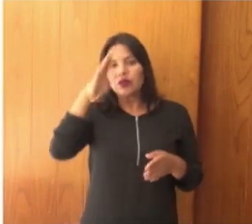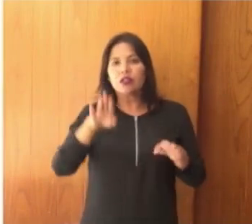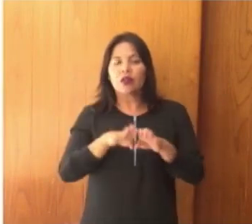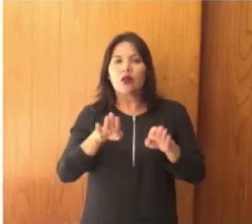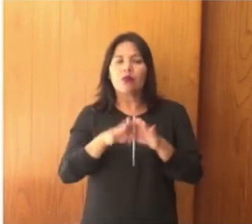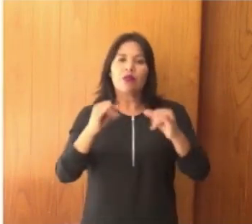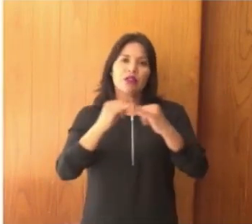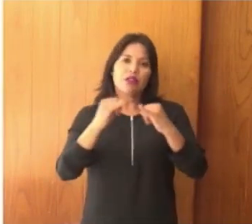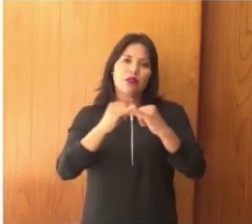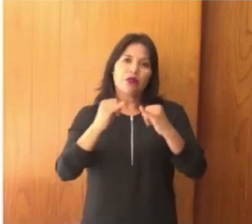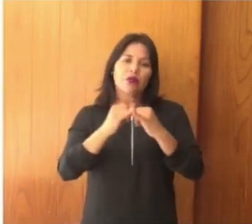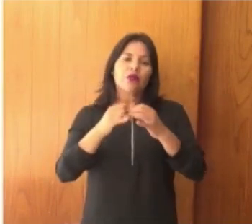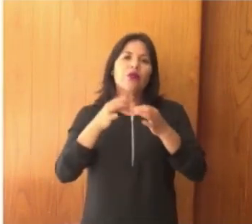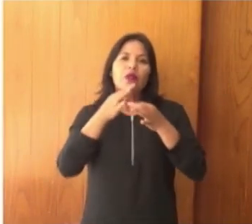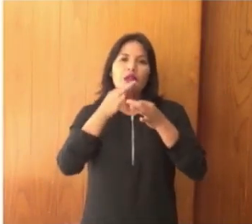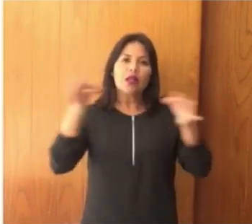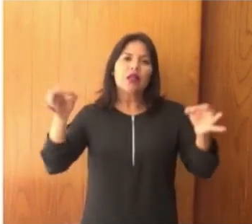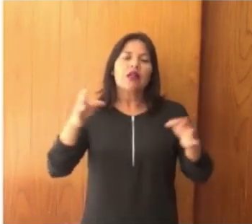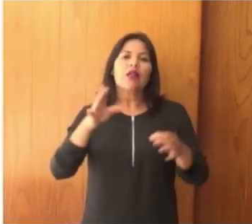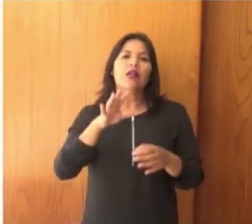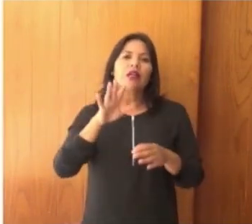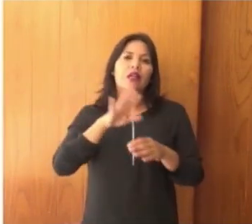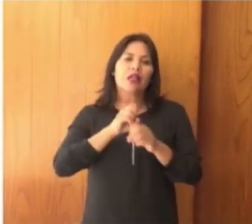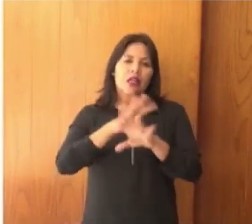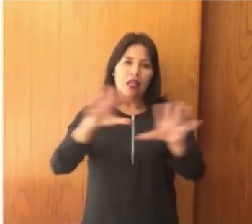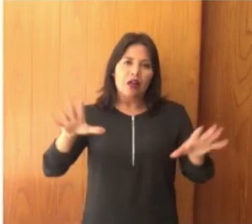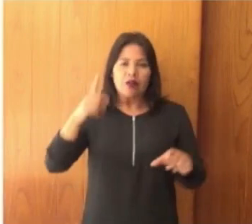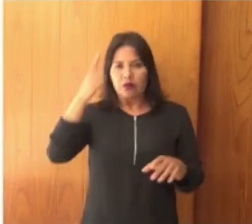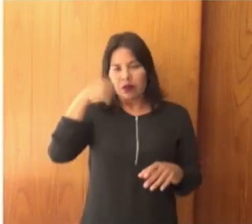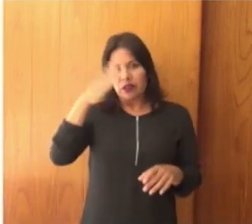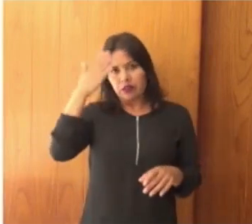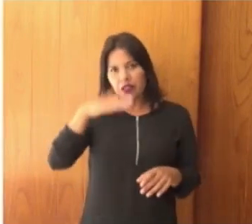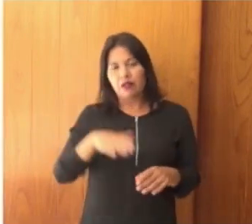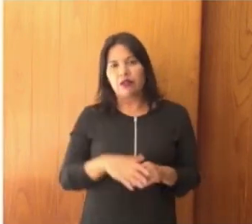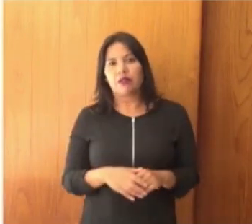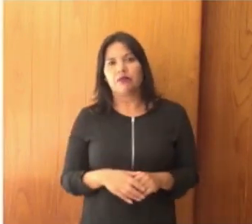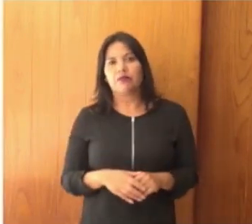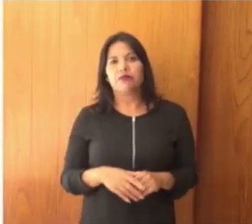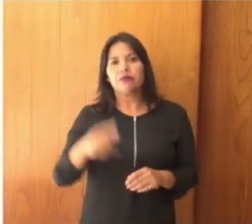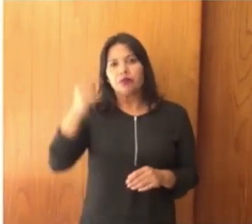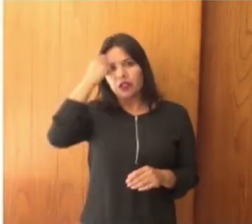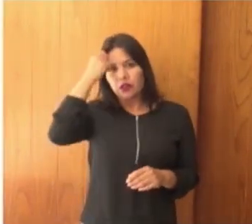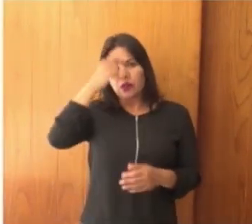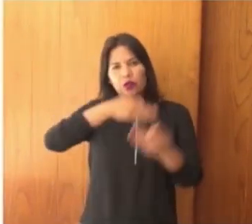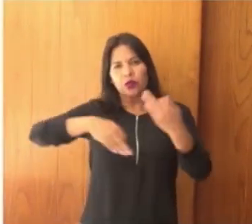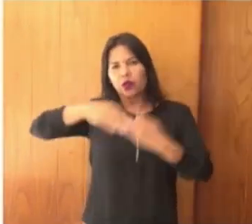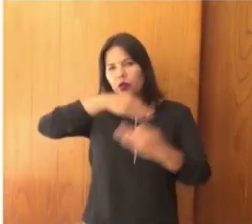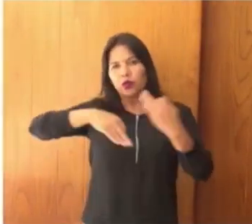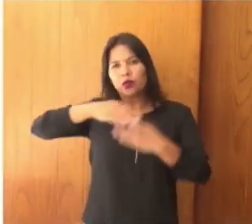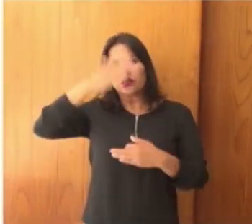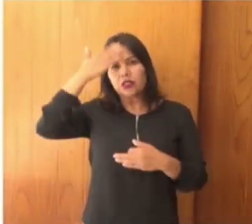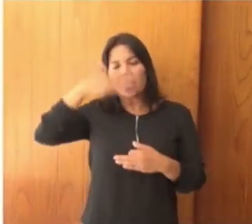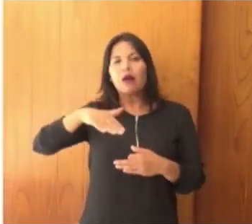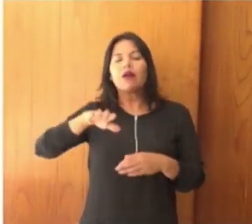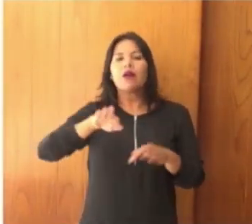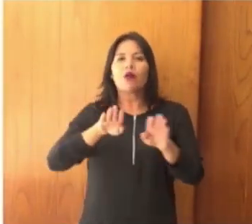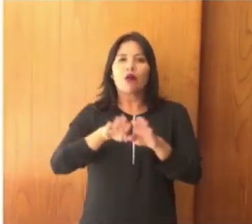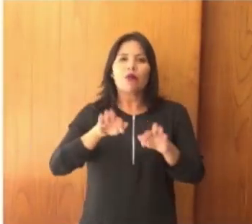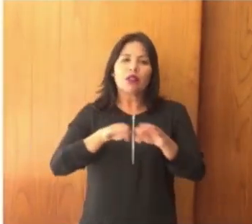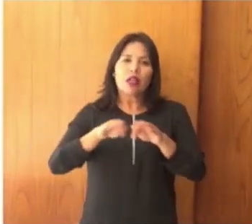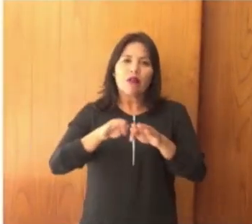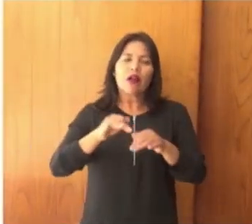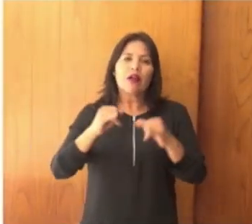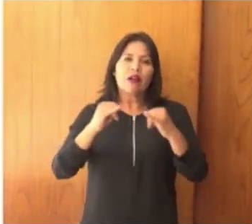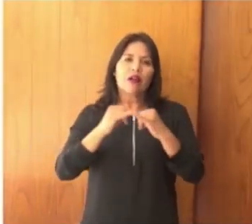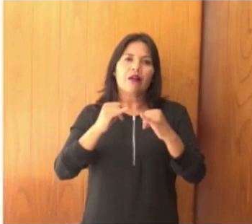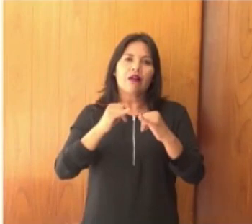para que puedan tener la información pertinente. En Texcoco, todos los asuntos de transparencia e información son